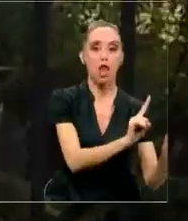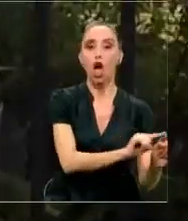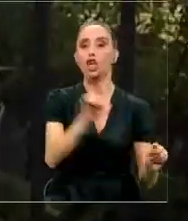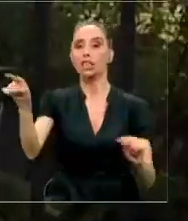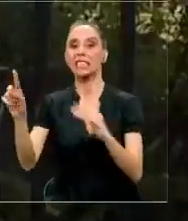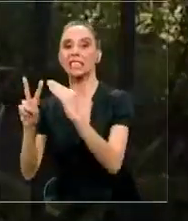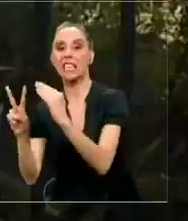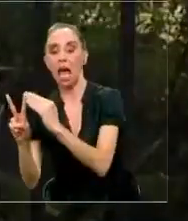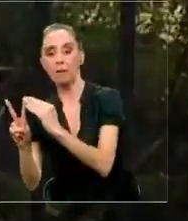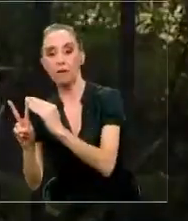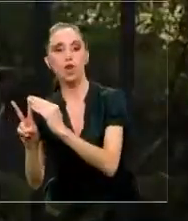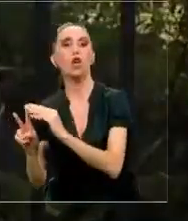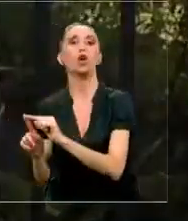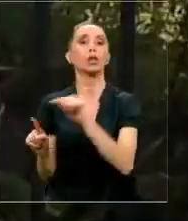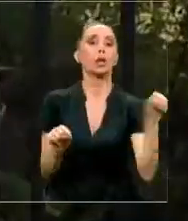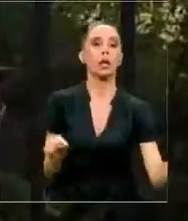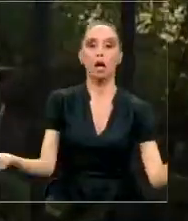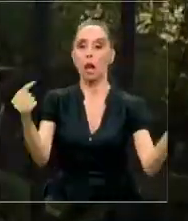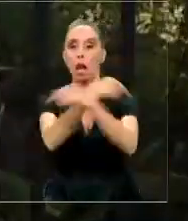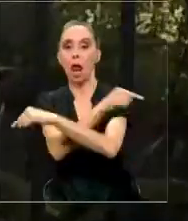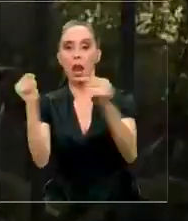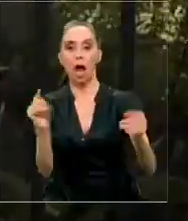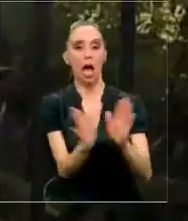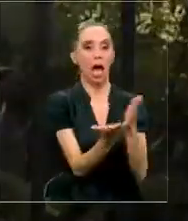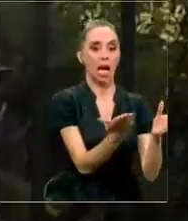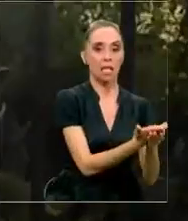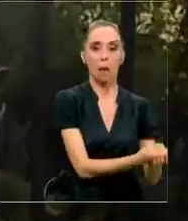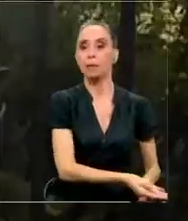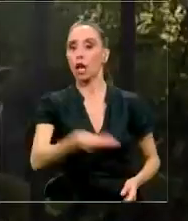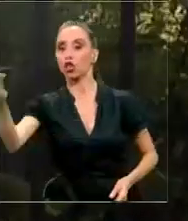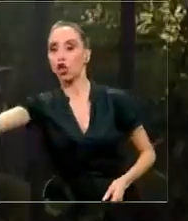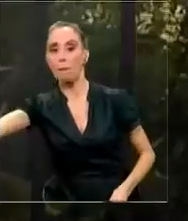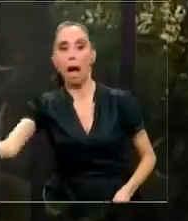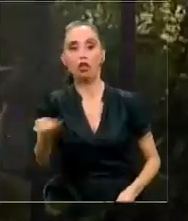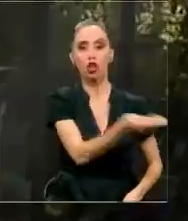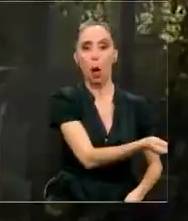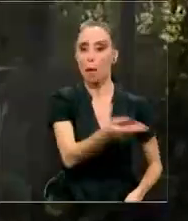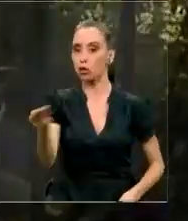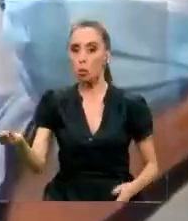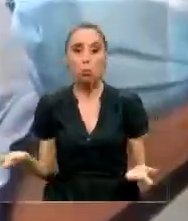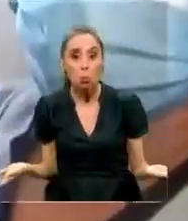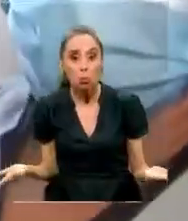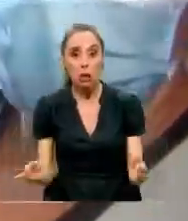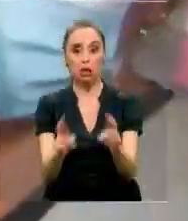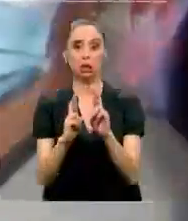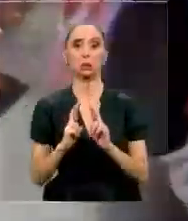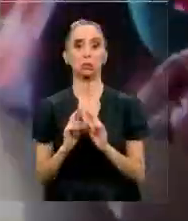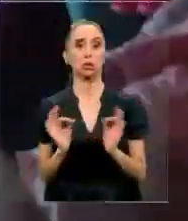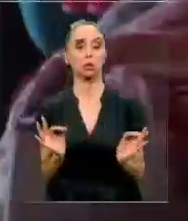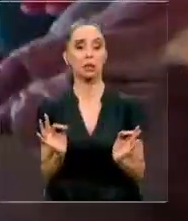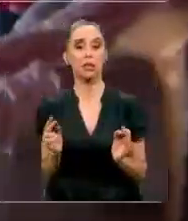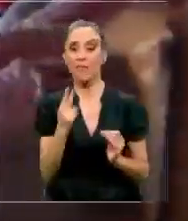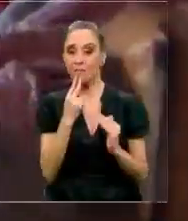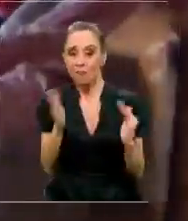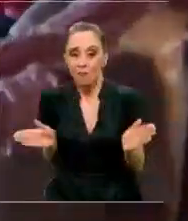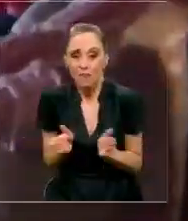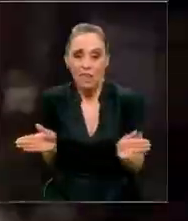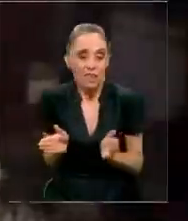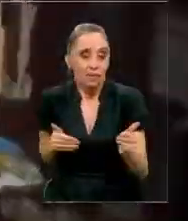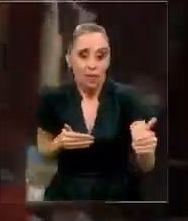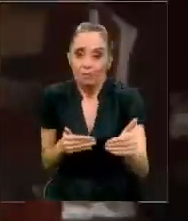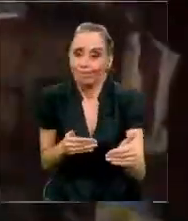Servio a la Seremi, vuelven las carpetas de un lado a otro sin una respuesta concreta. Y es que el espacio donde viven se